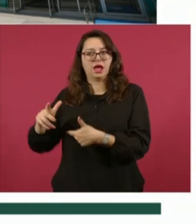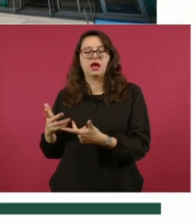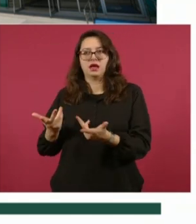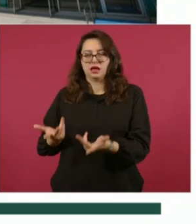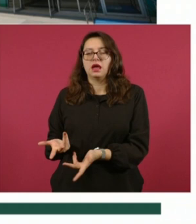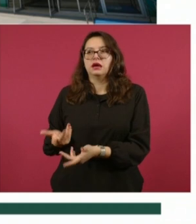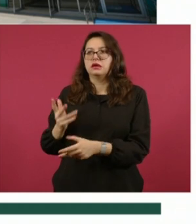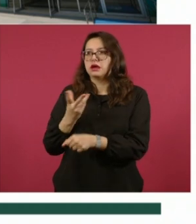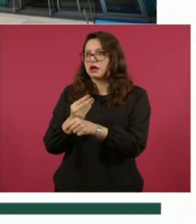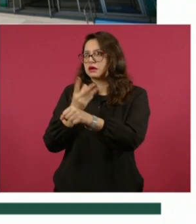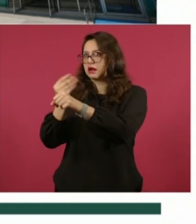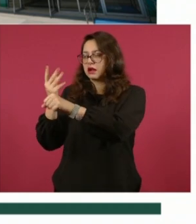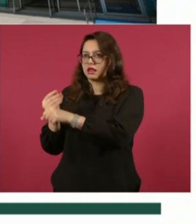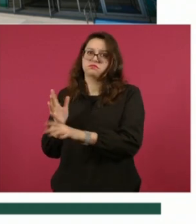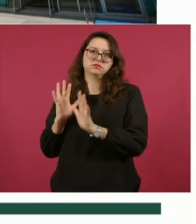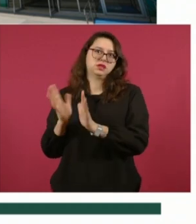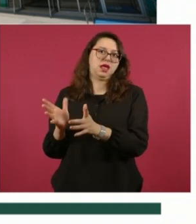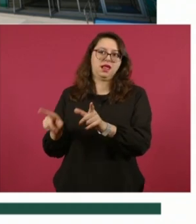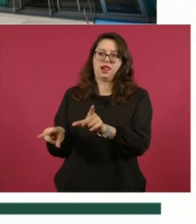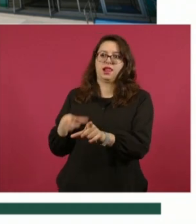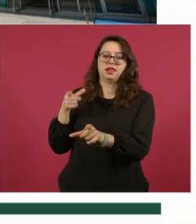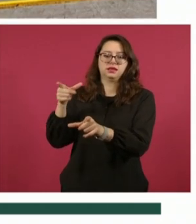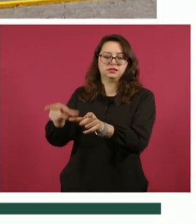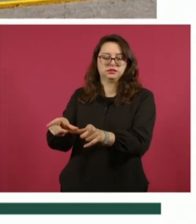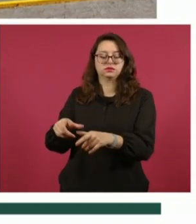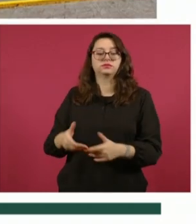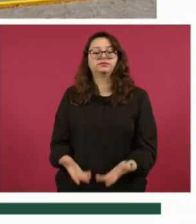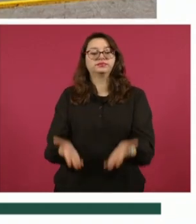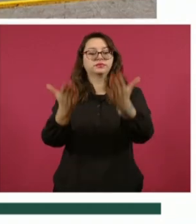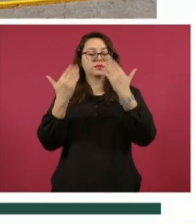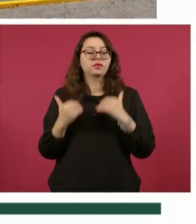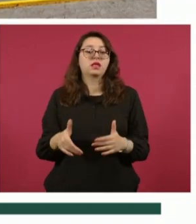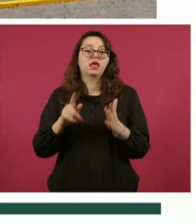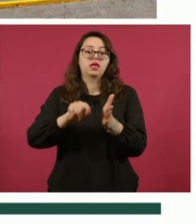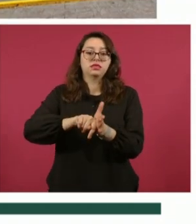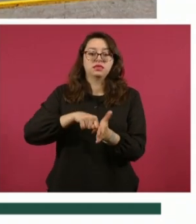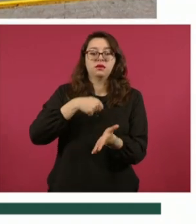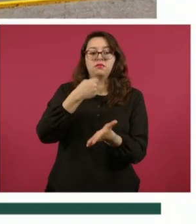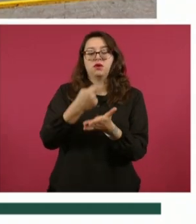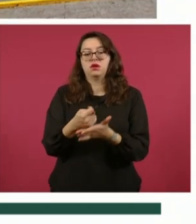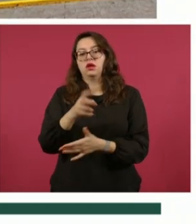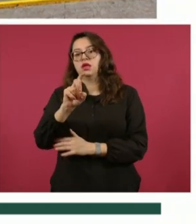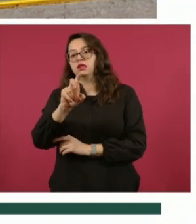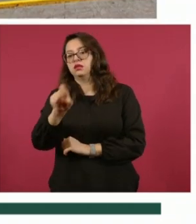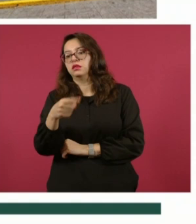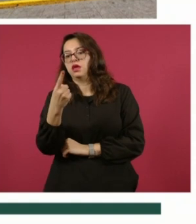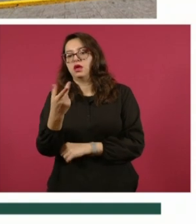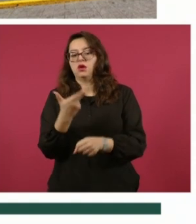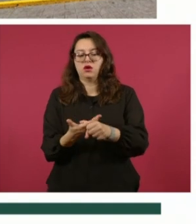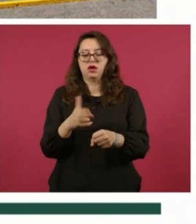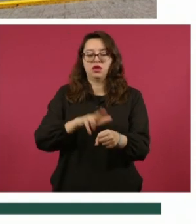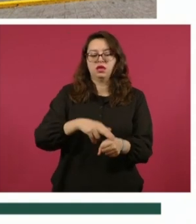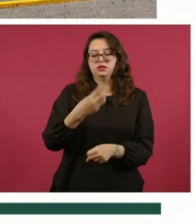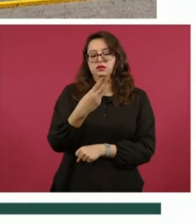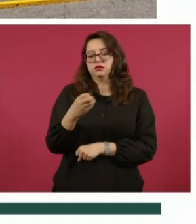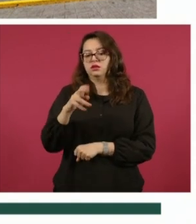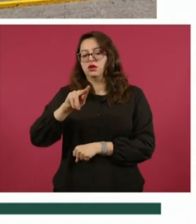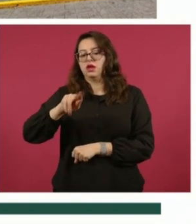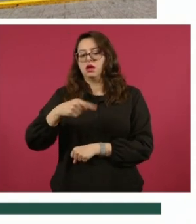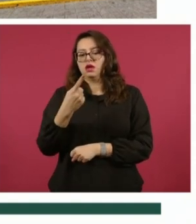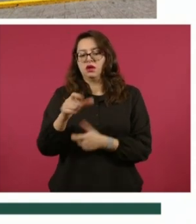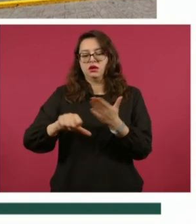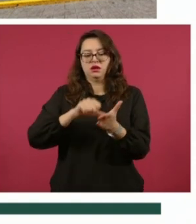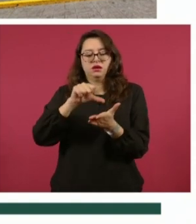los equipos. En el caso de Tamaulipas, para la rehabilitación de 31 hospitales y 381 centros de salud, se